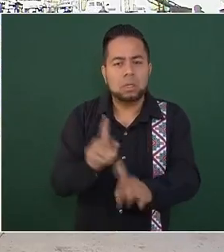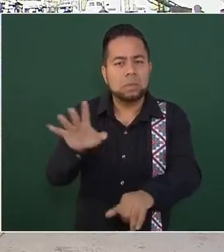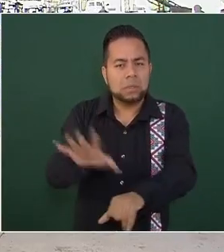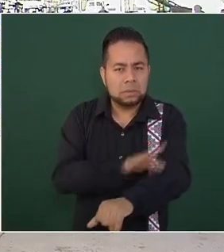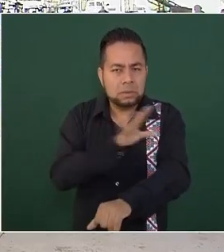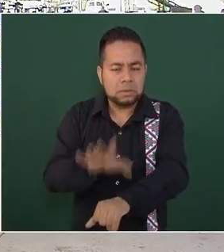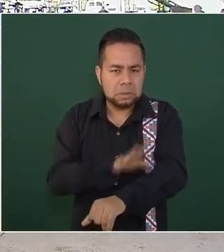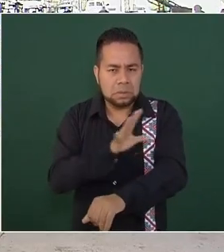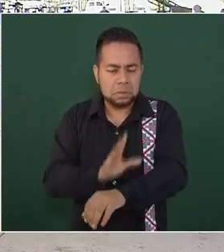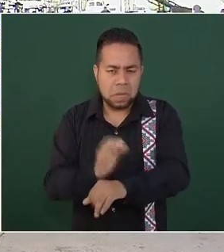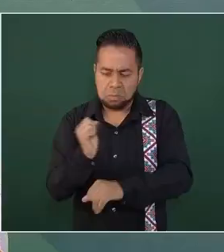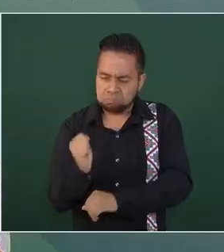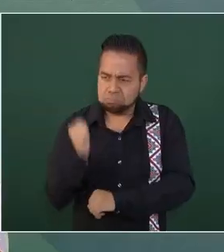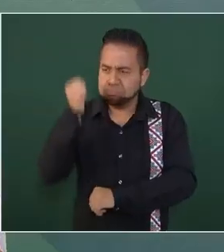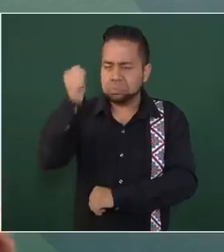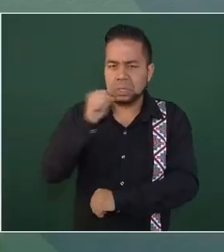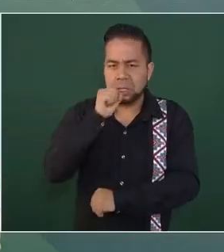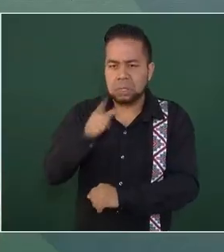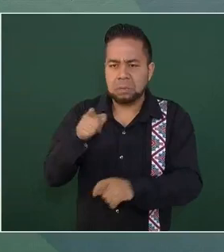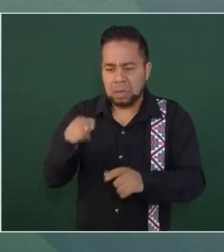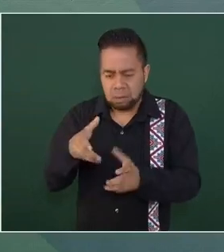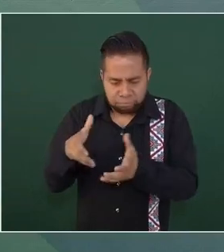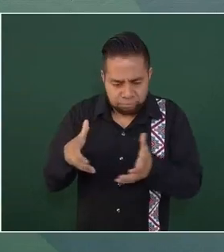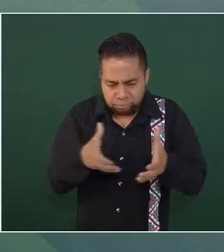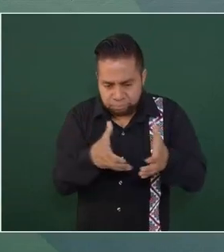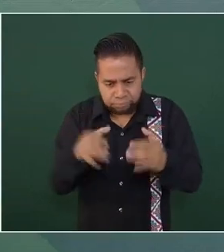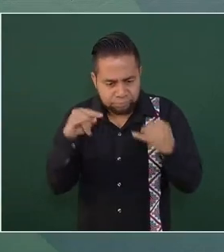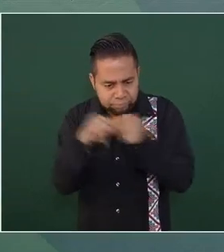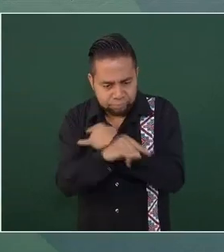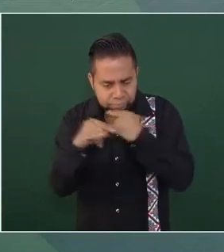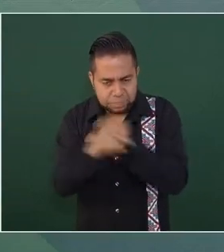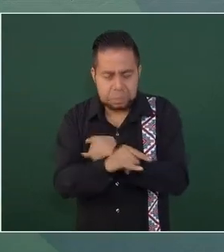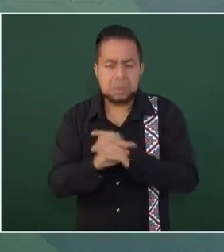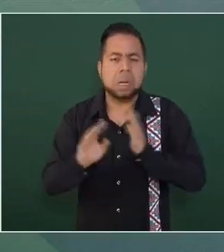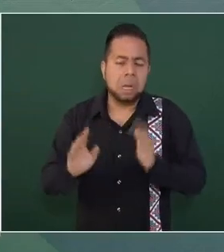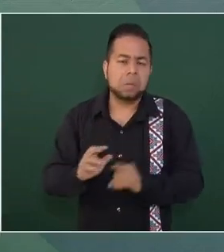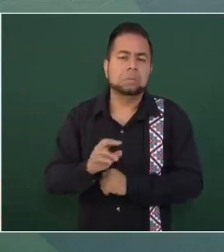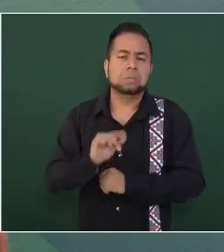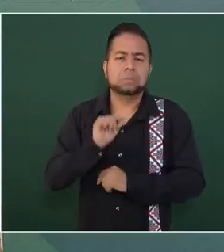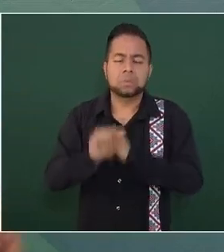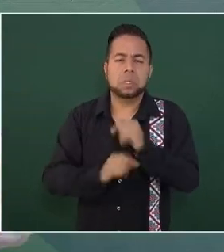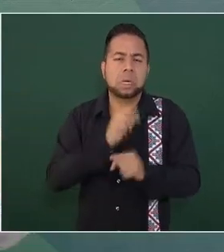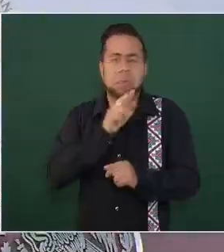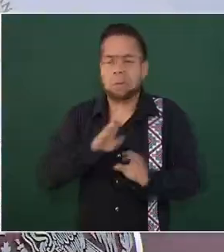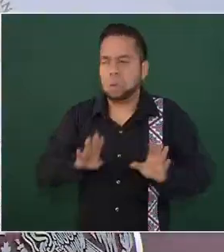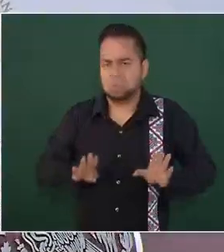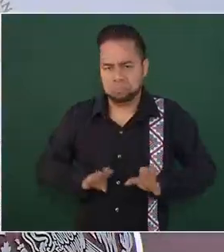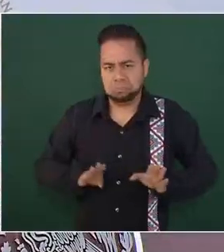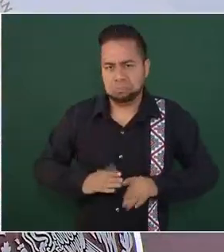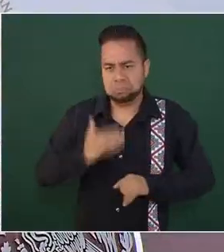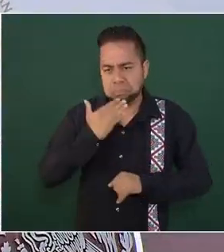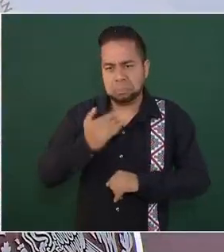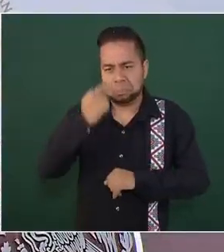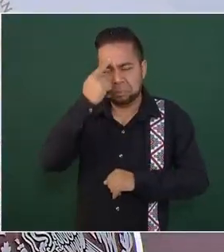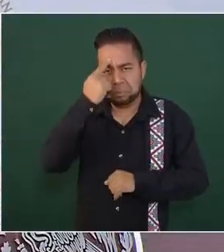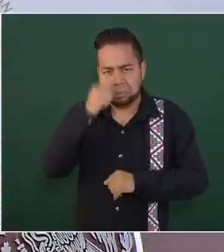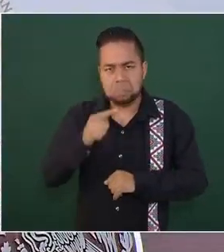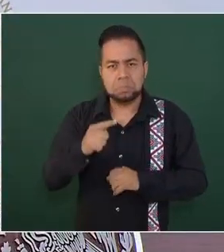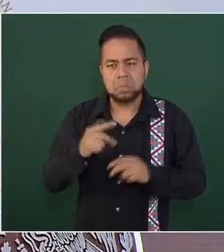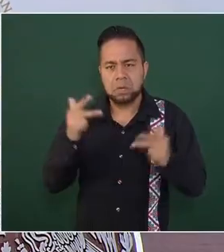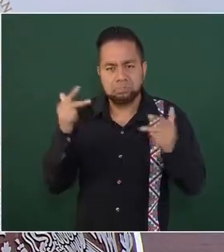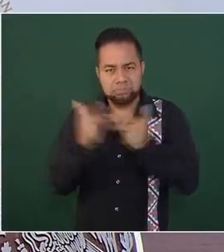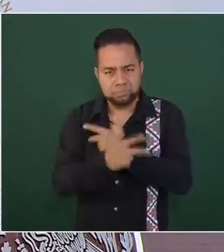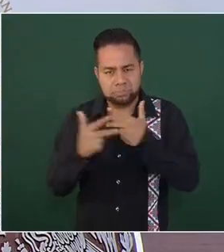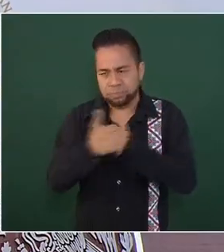eléctrica la carretera se empezó a tener ya mejores condiciones para circular